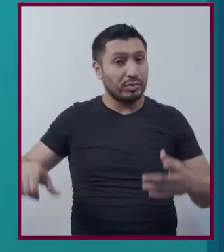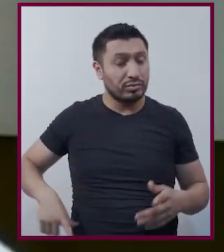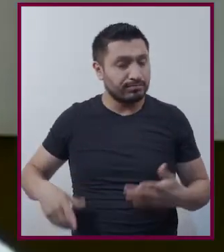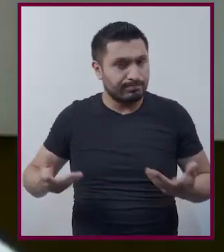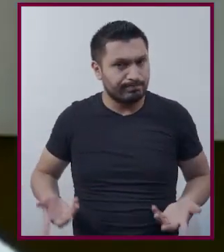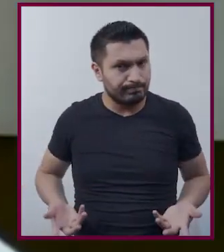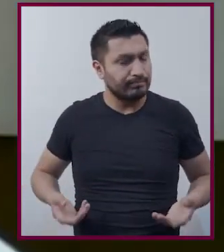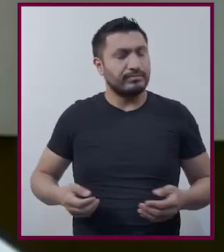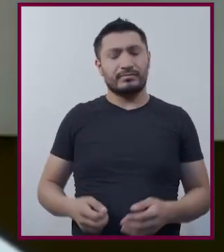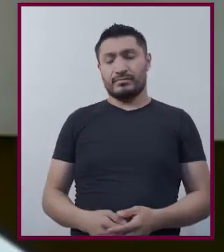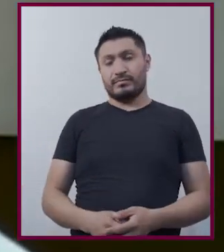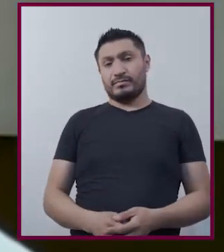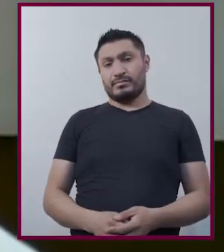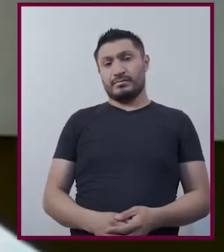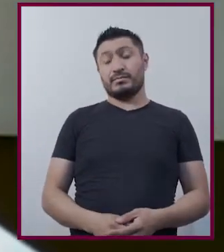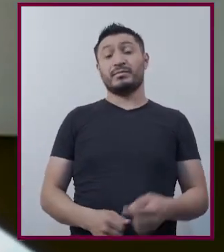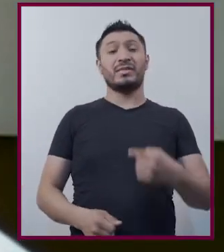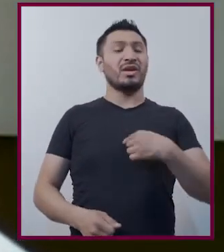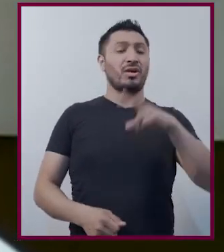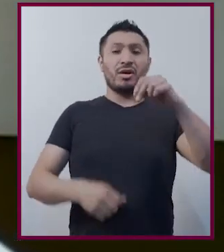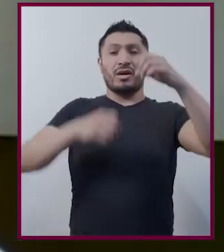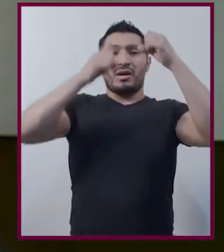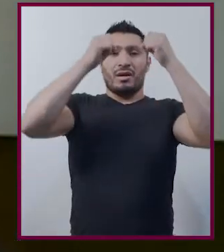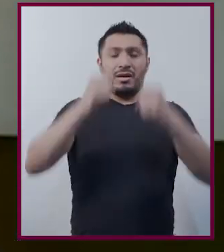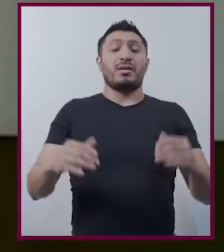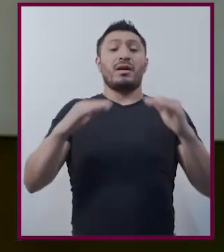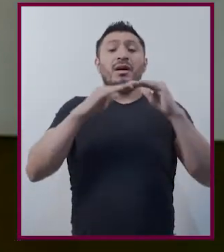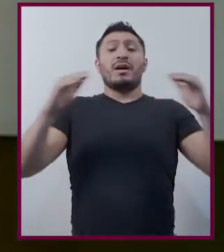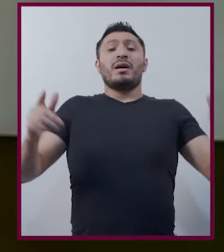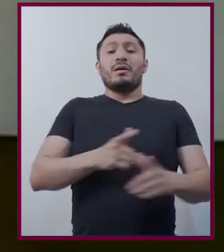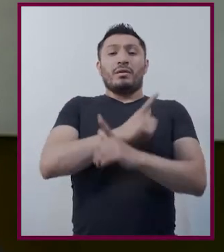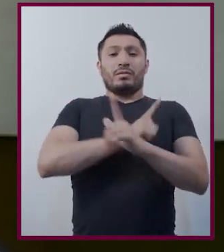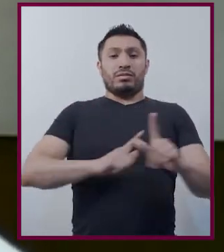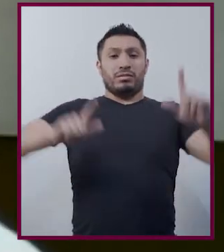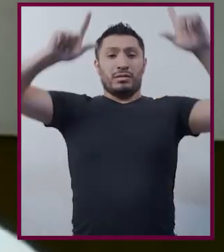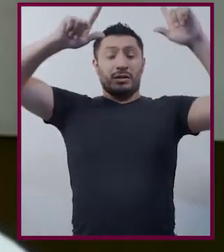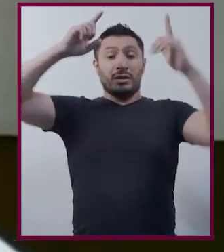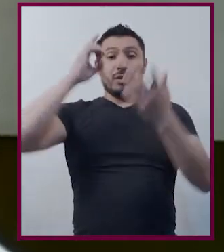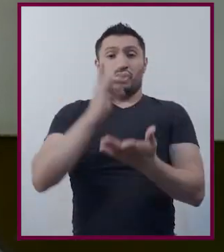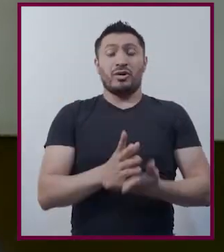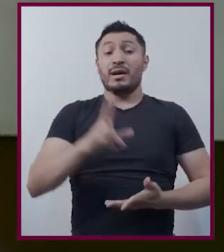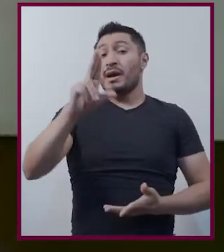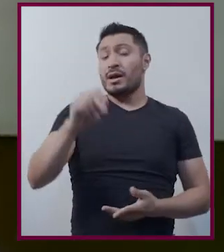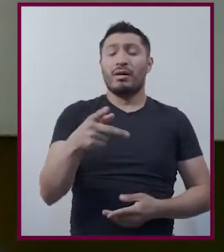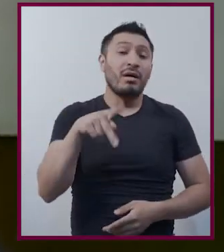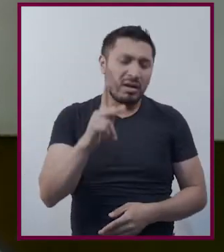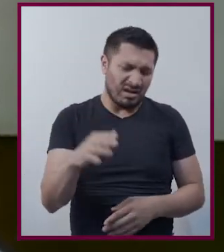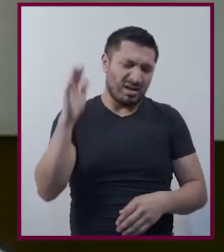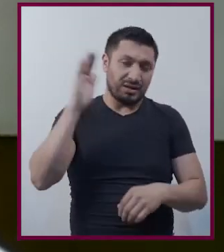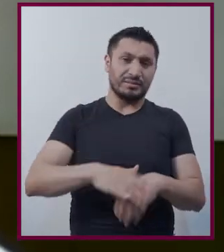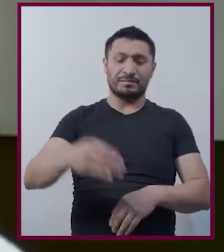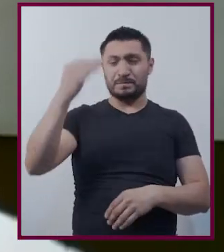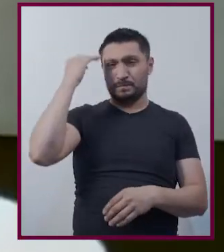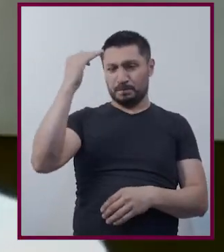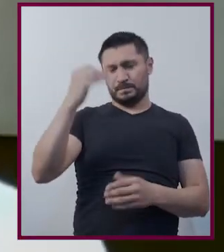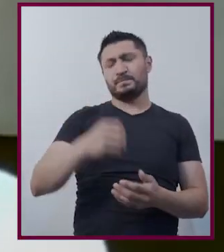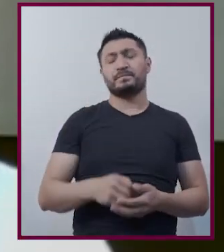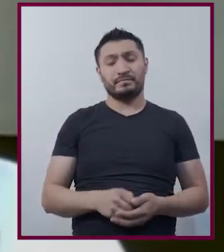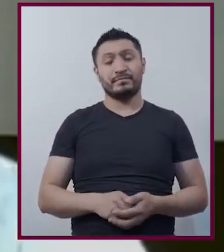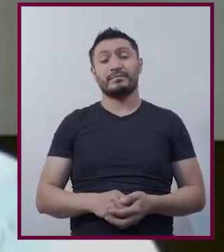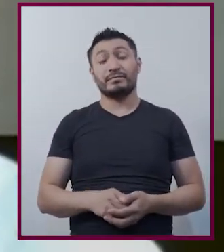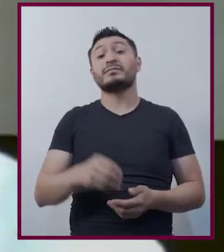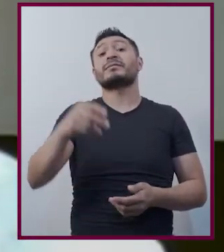estoy segura de que la democracia liberal sea la única, pero sí ha predominado sustancialmente.